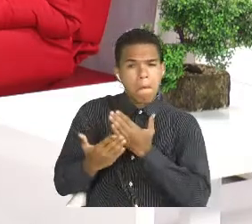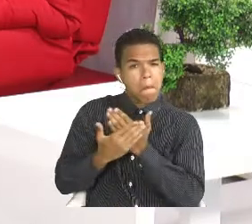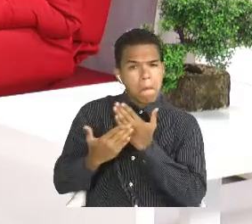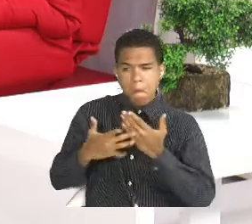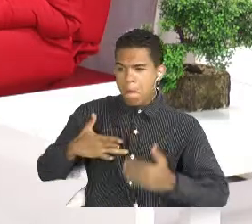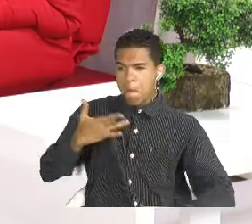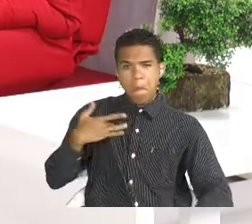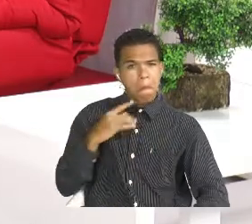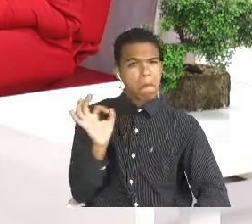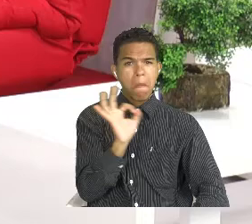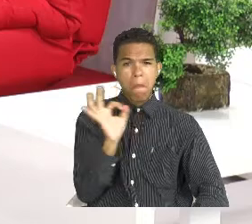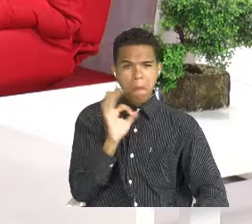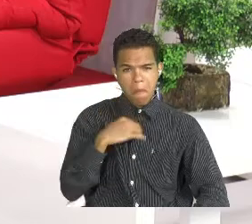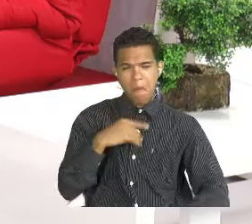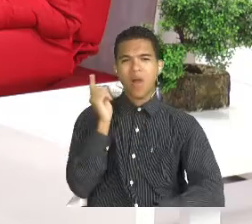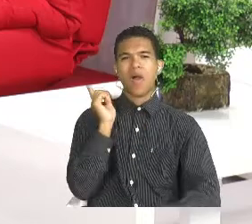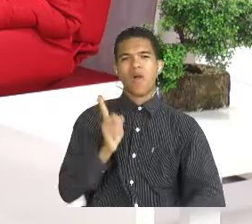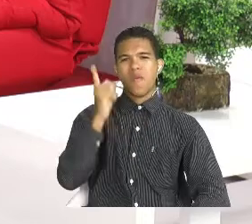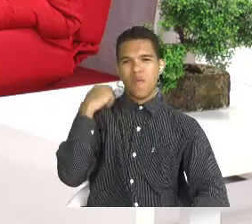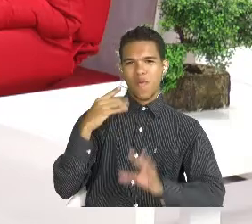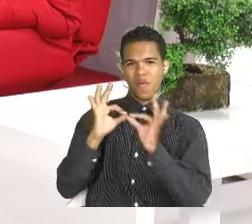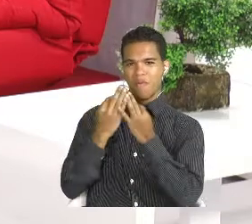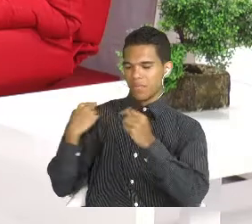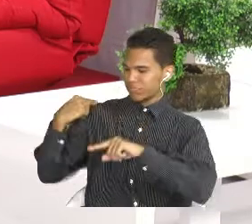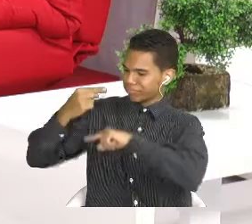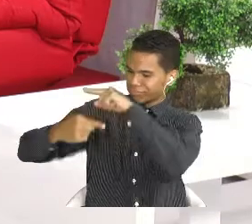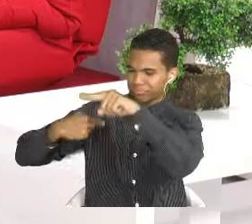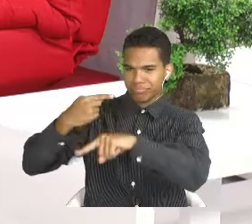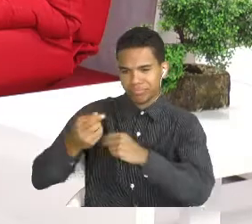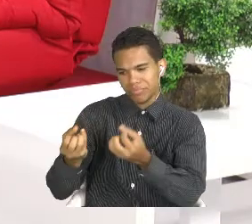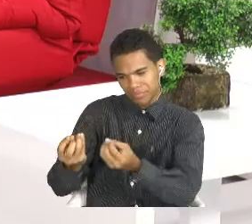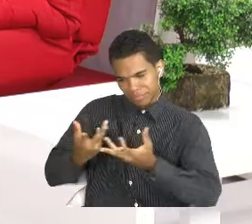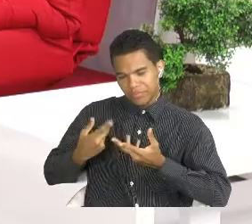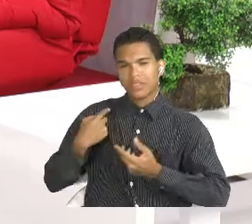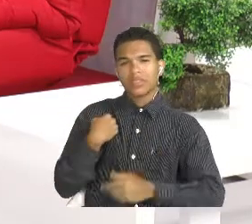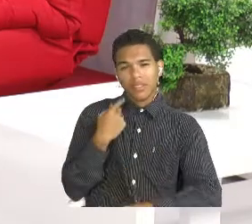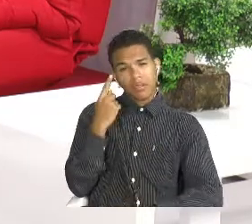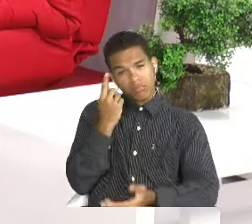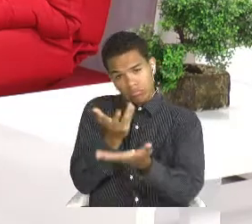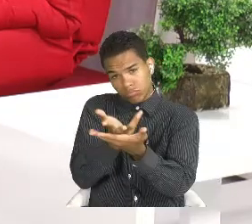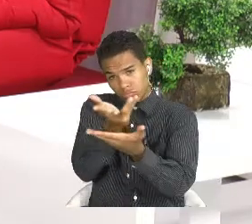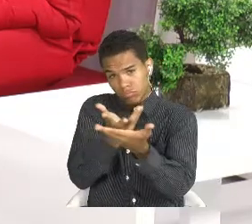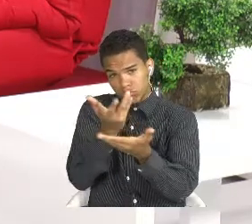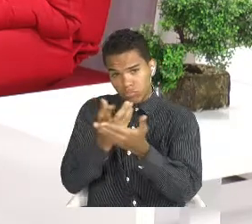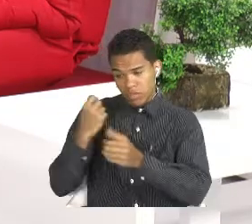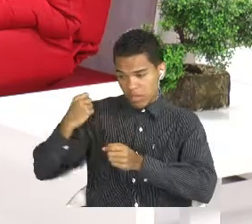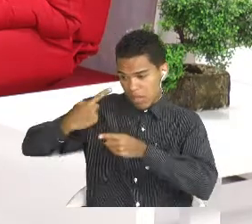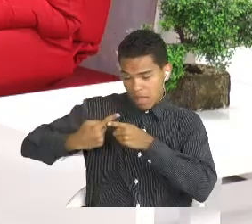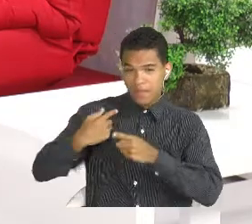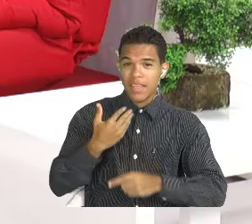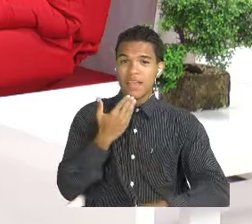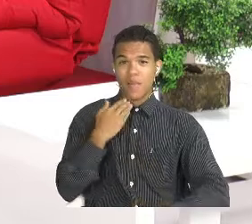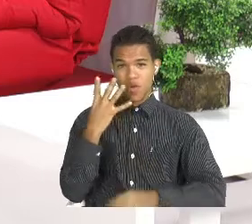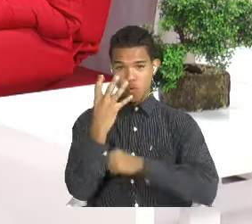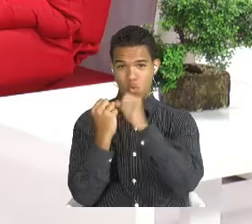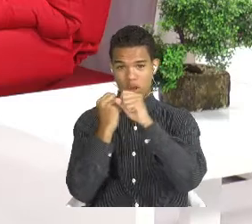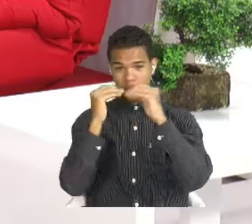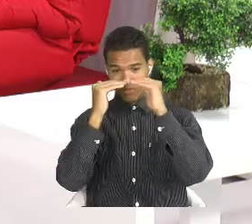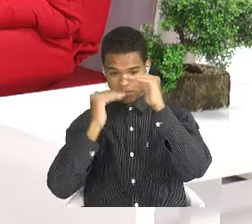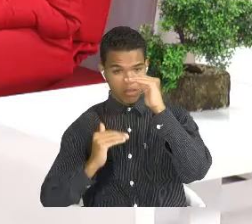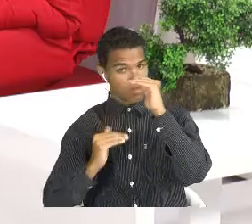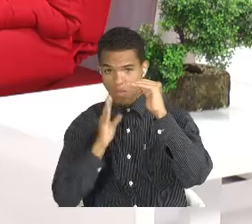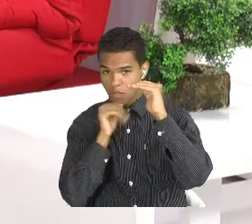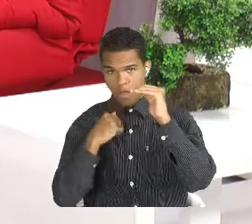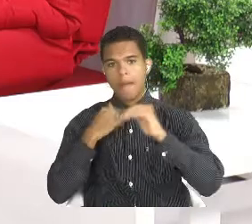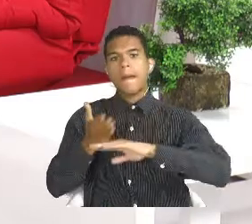a la herencia y que pues obviamente se recomienda una valoración a las personas que no hayan tenido antes mayores de 40 años para descartarlo. A medida que